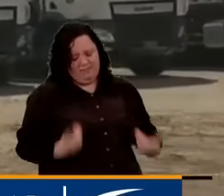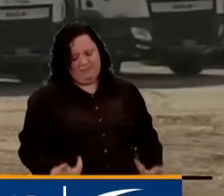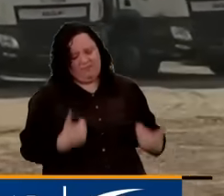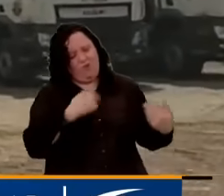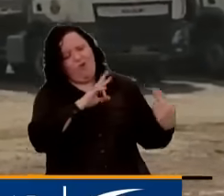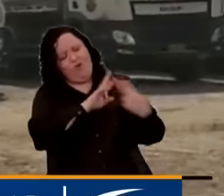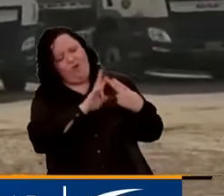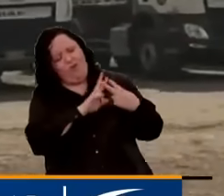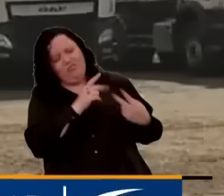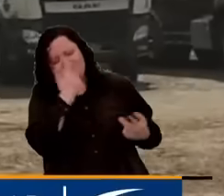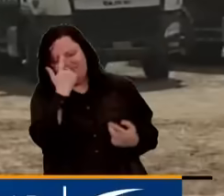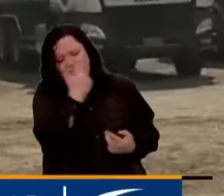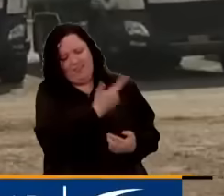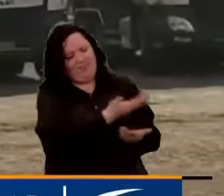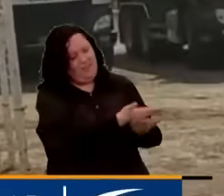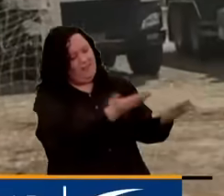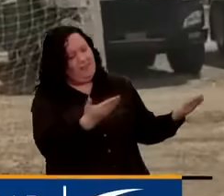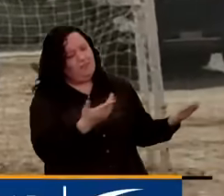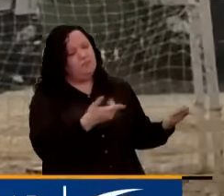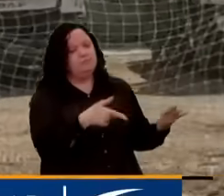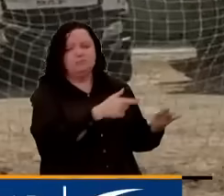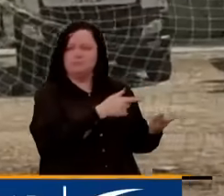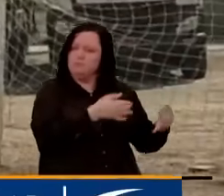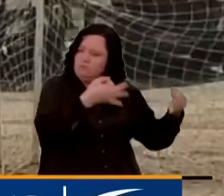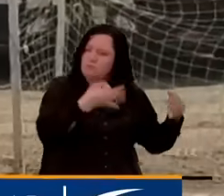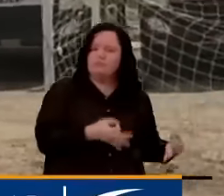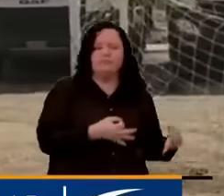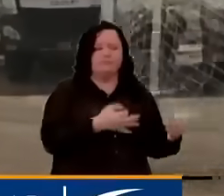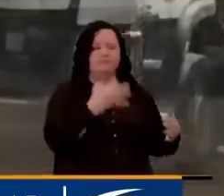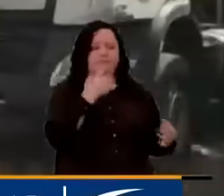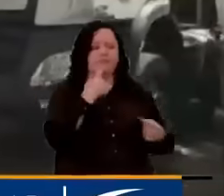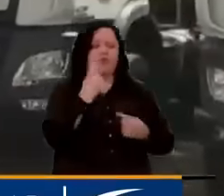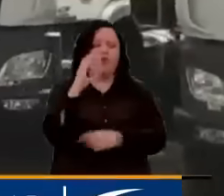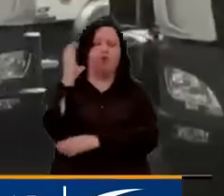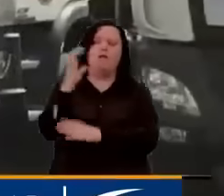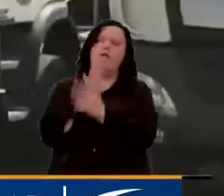conocen bien, estén seguros que le hablaré al país con la verdad.